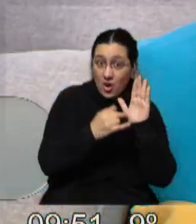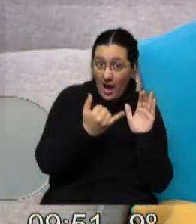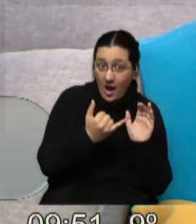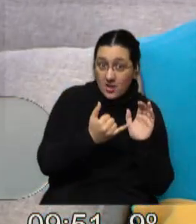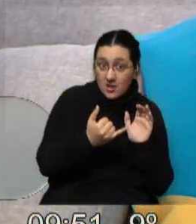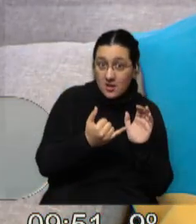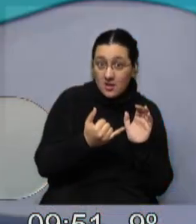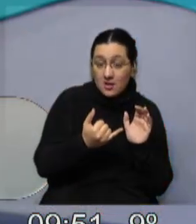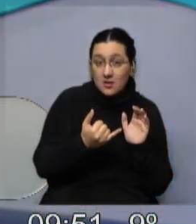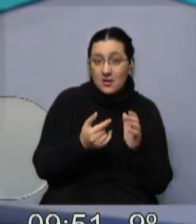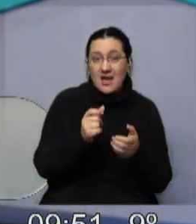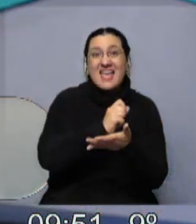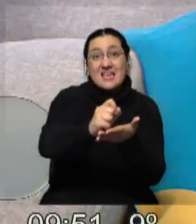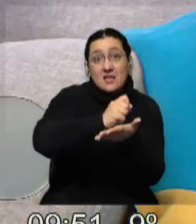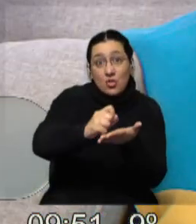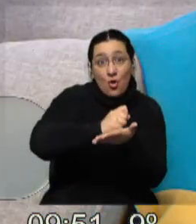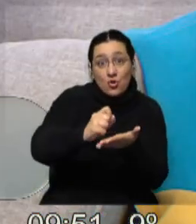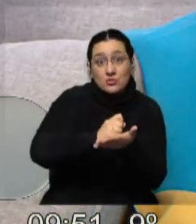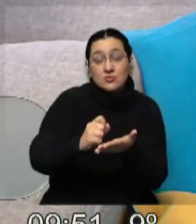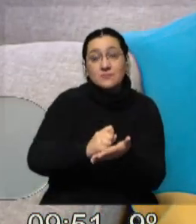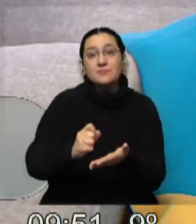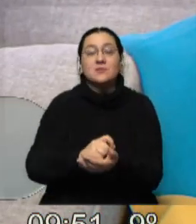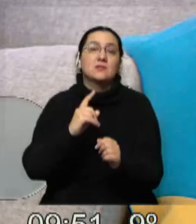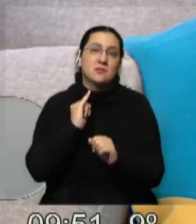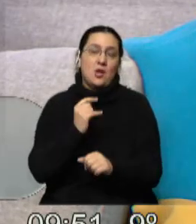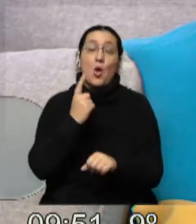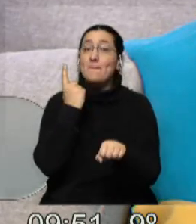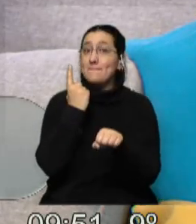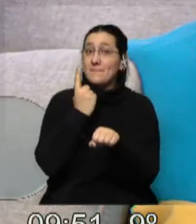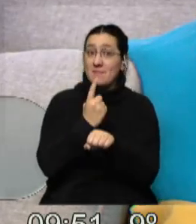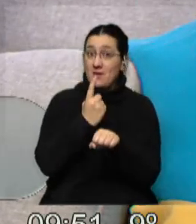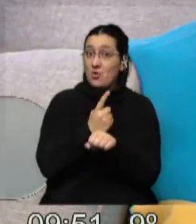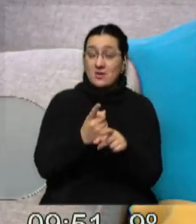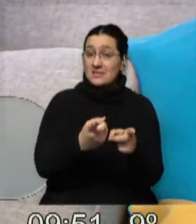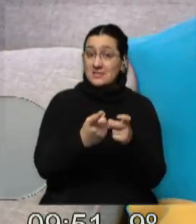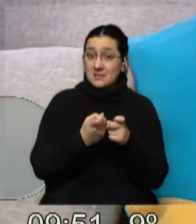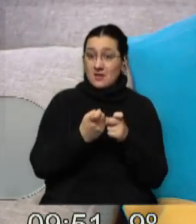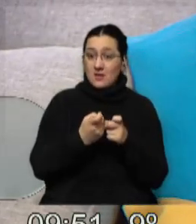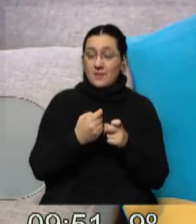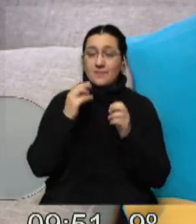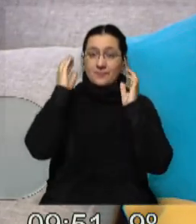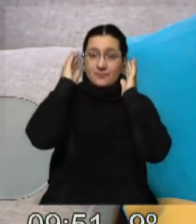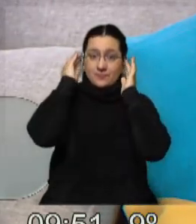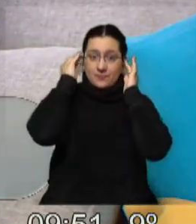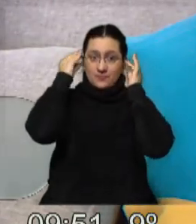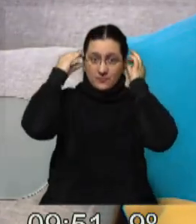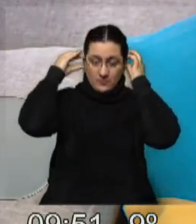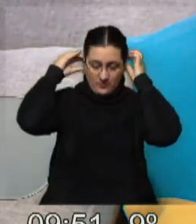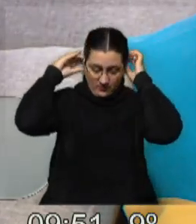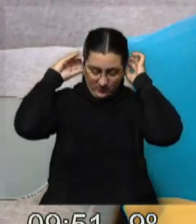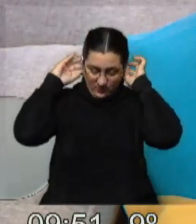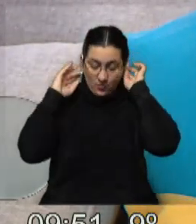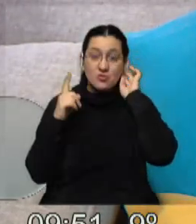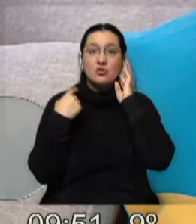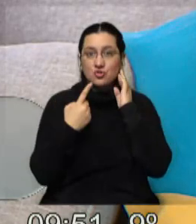hay... Escritos, exactamente. Lo primero que tenemos que hacer, en realidad, cuando nosotros nos vamos a involucrar con